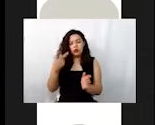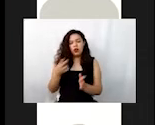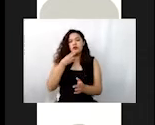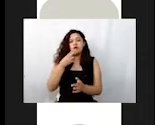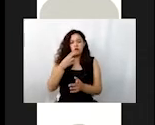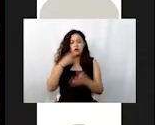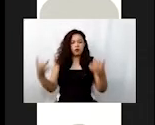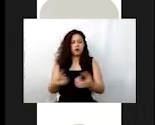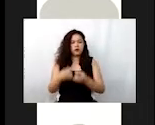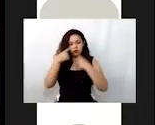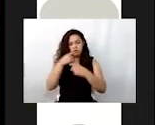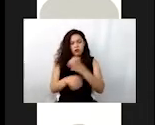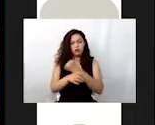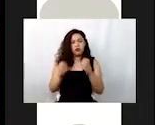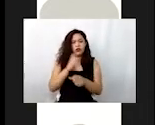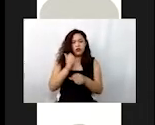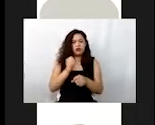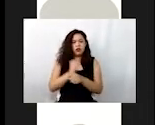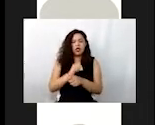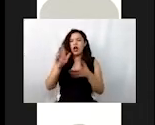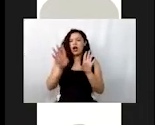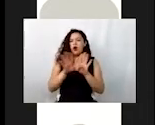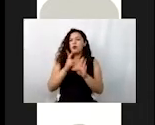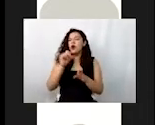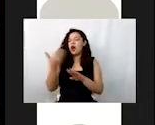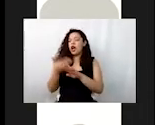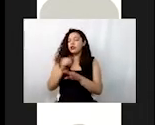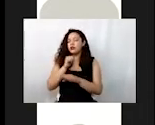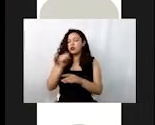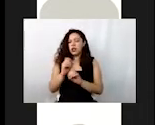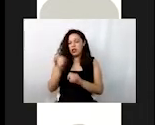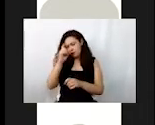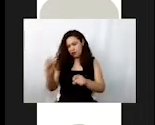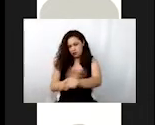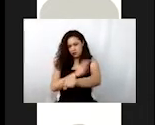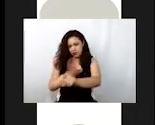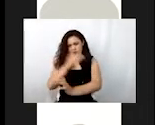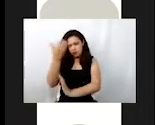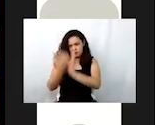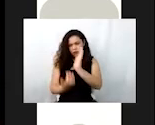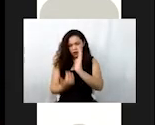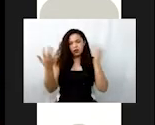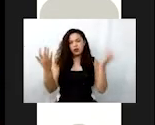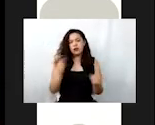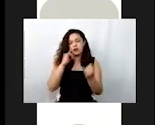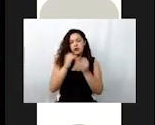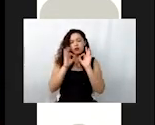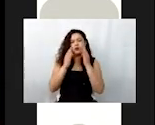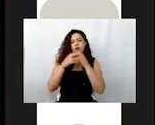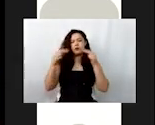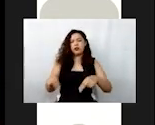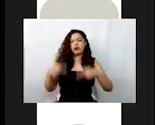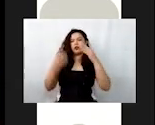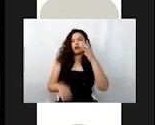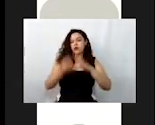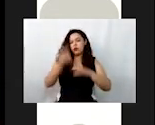uso de materias primas vírgenes que permite reducir el consumo energético, también desarrollando nuevos modelos de negocio que